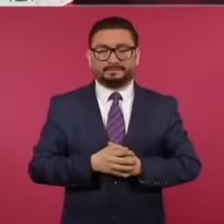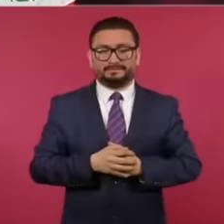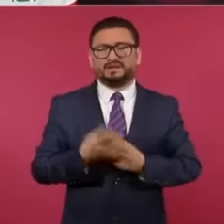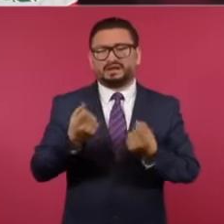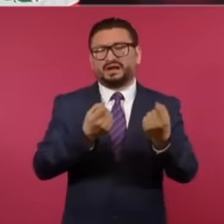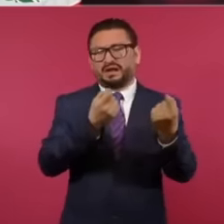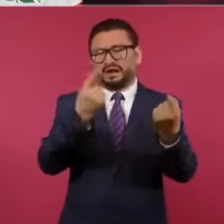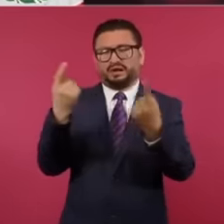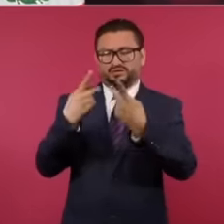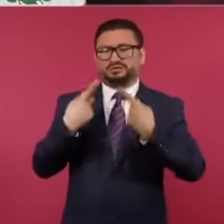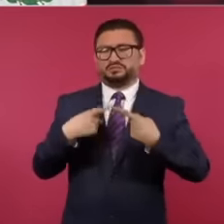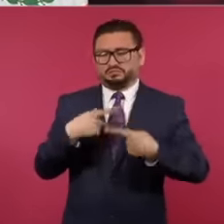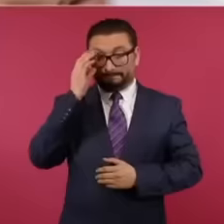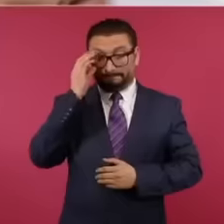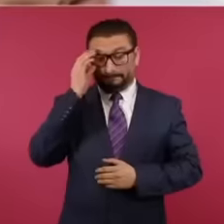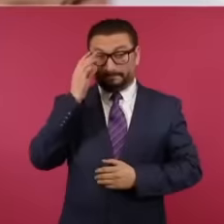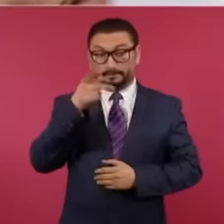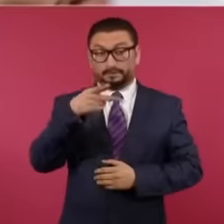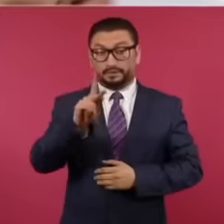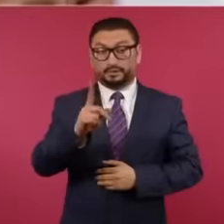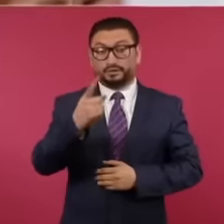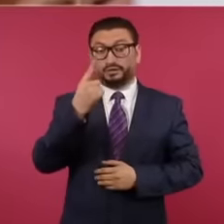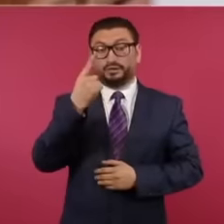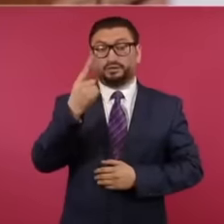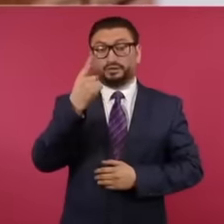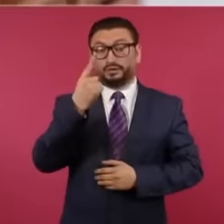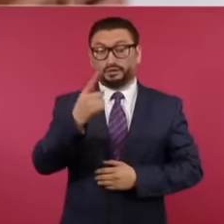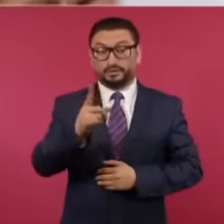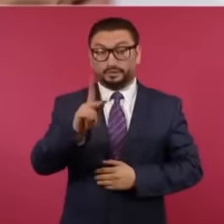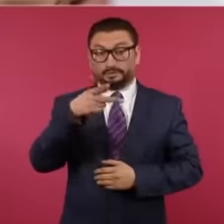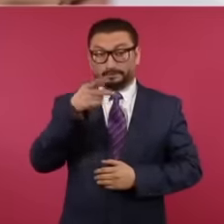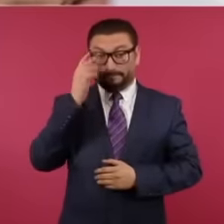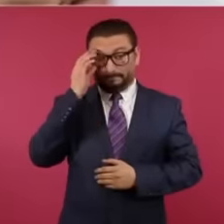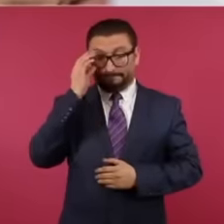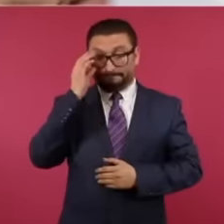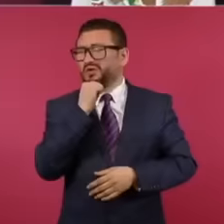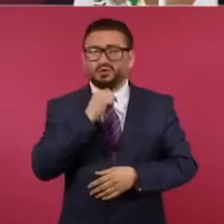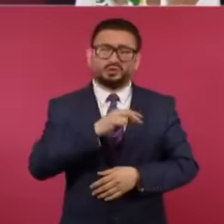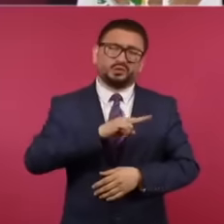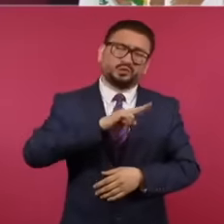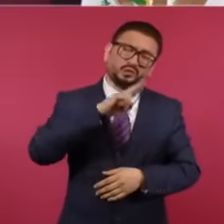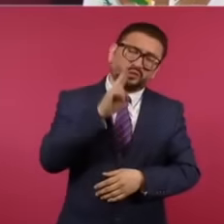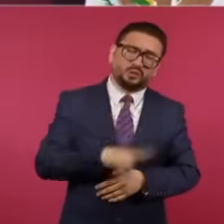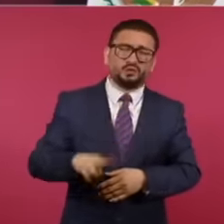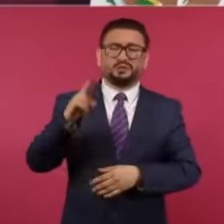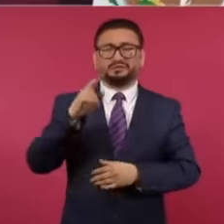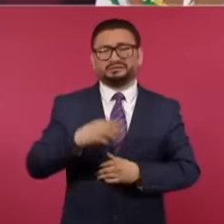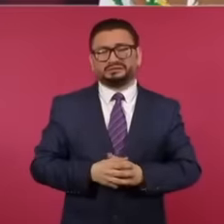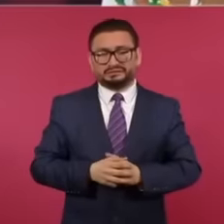algunos de buena fe, nos decían, no se va a poder nunca,